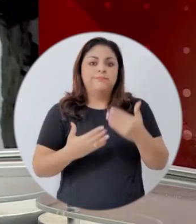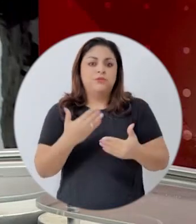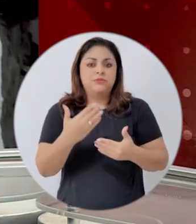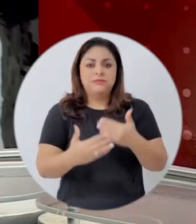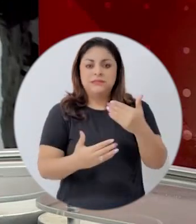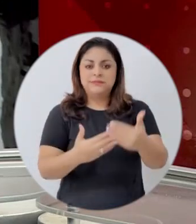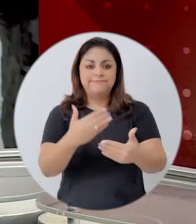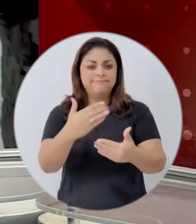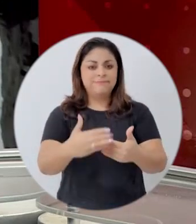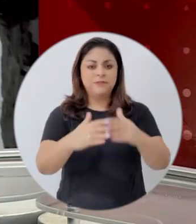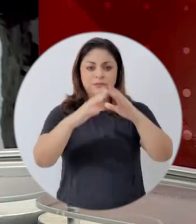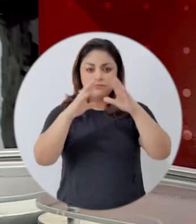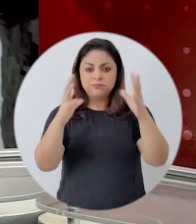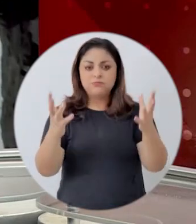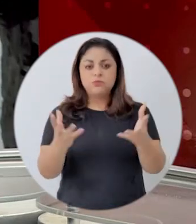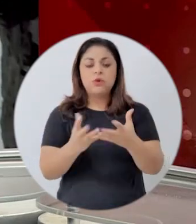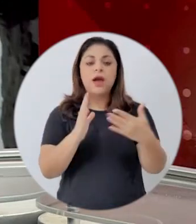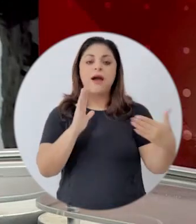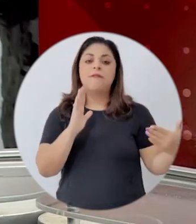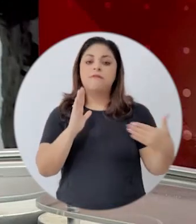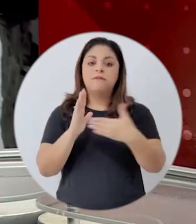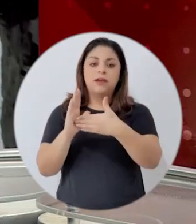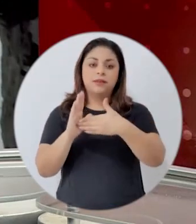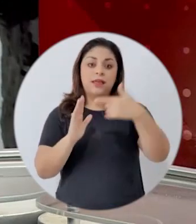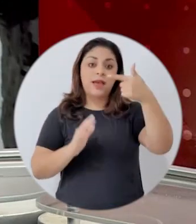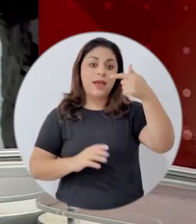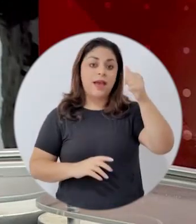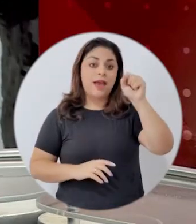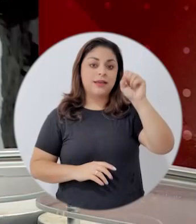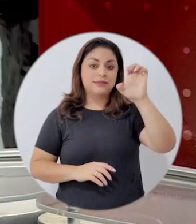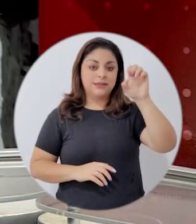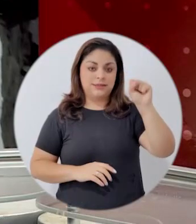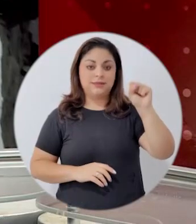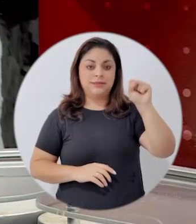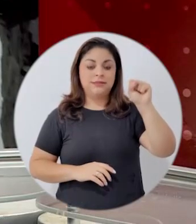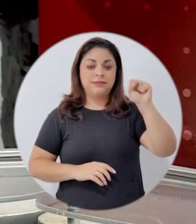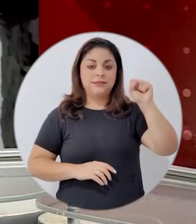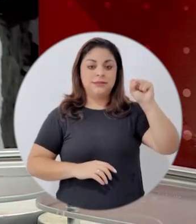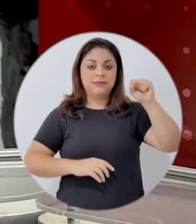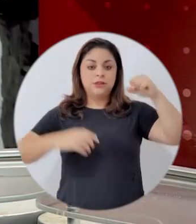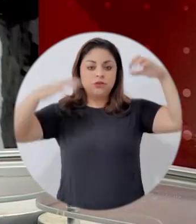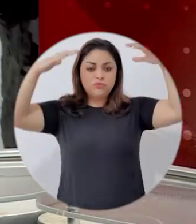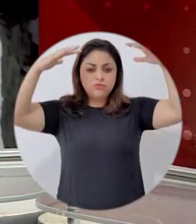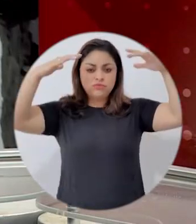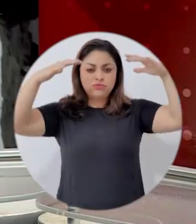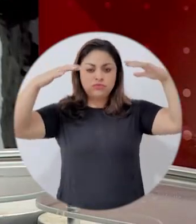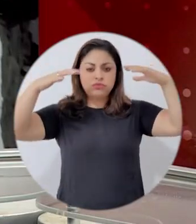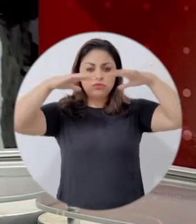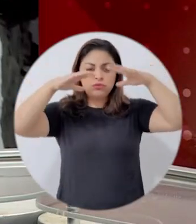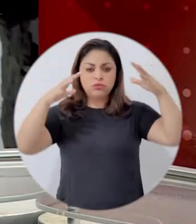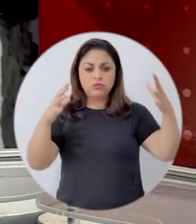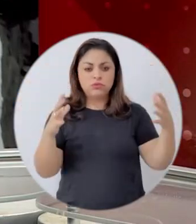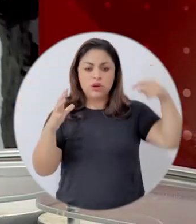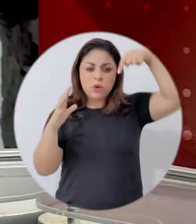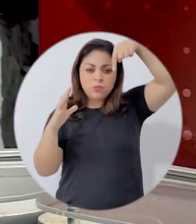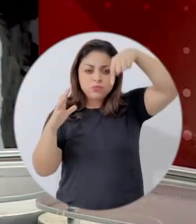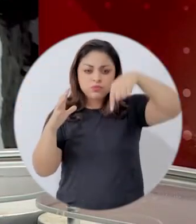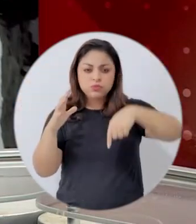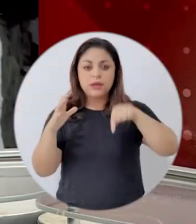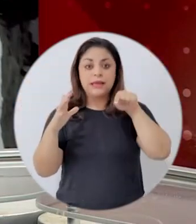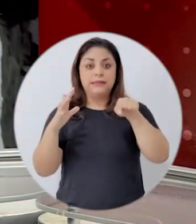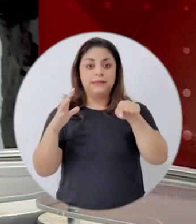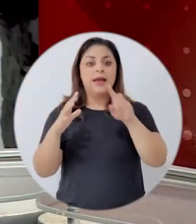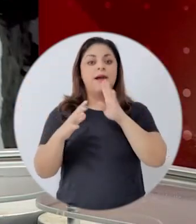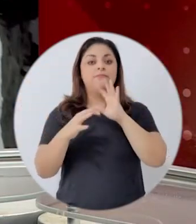mundo y que tienen que ver con los gases de efecto invernadero. Por eso es muy importante hablar, entre otros muchos temas asociados con